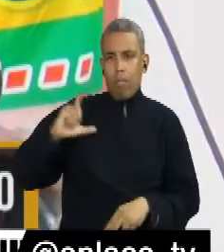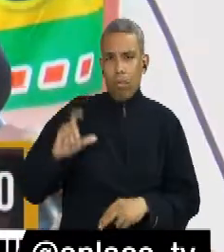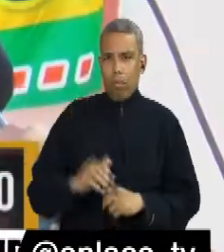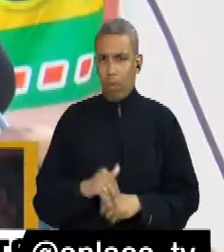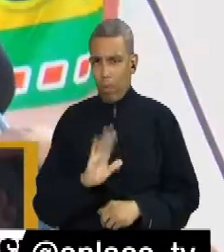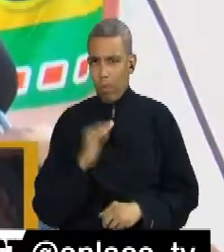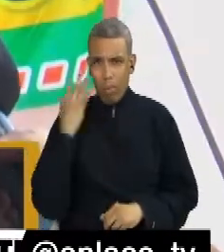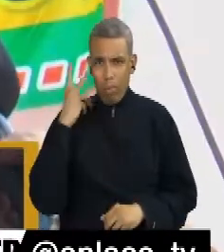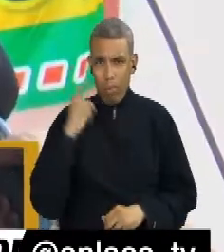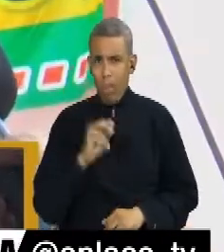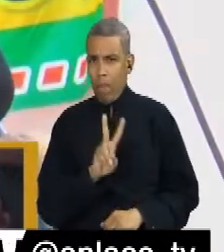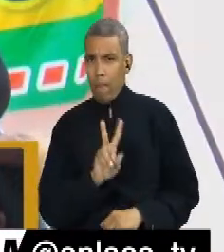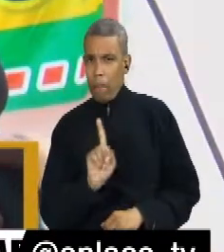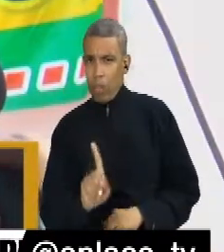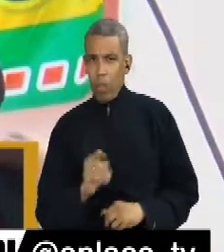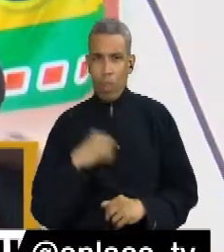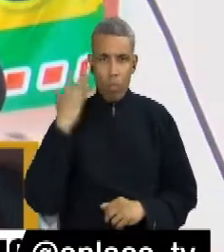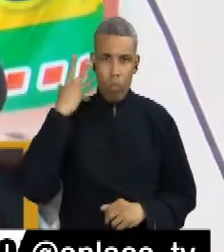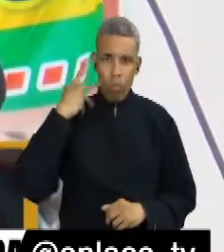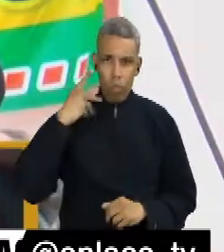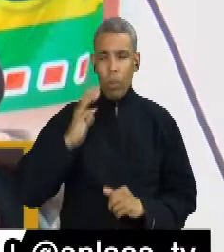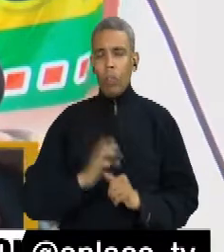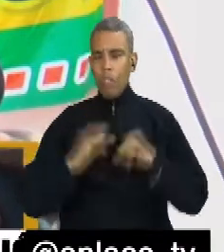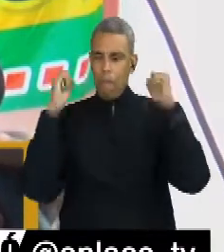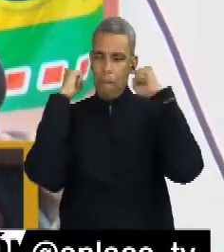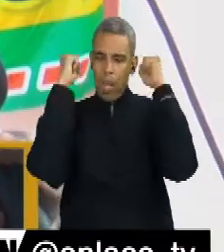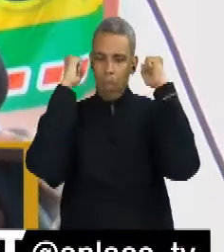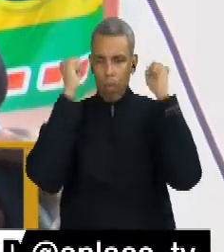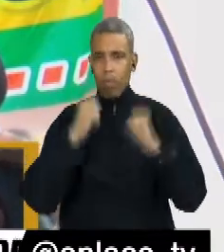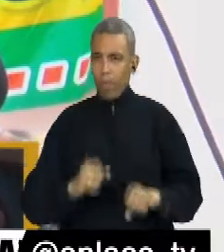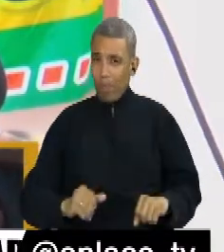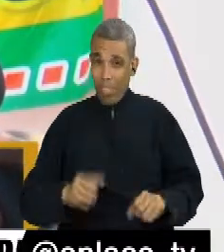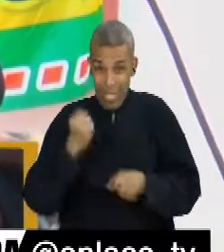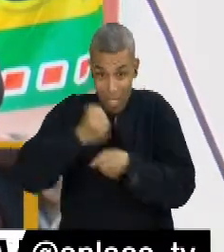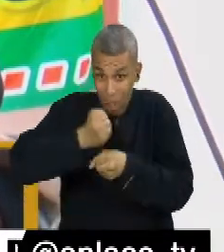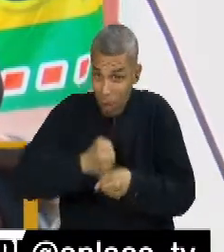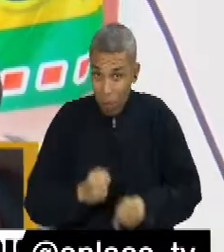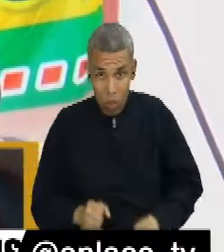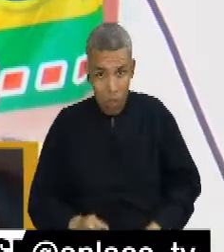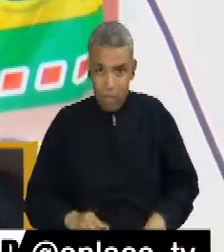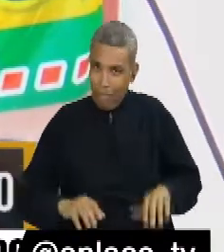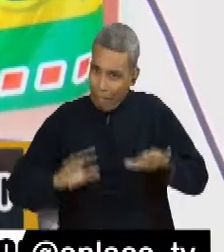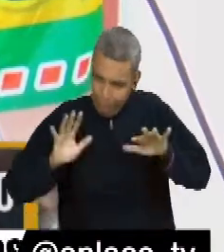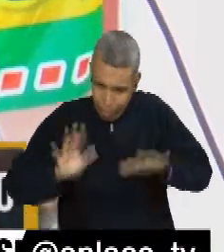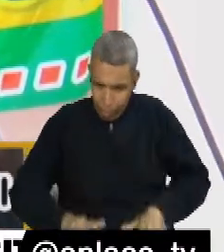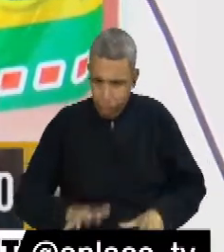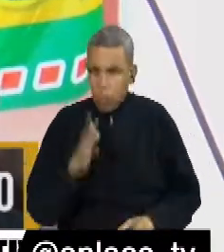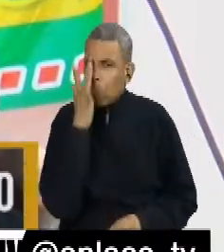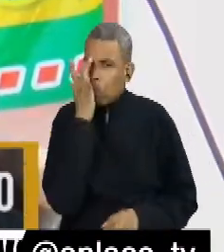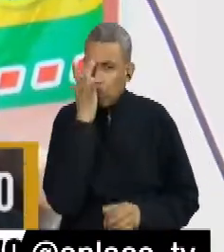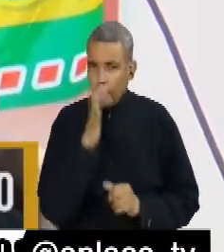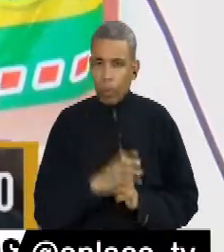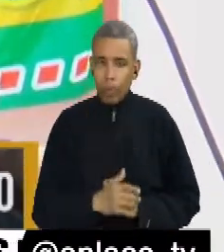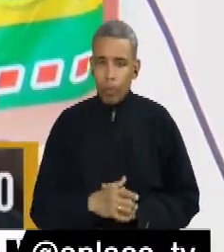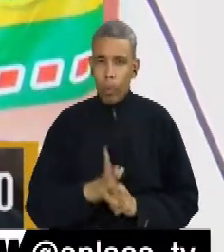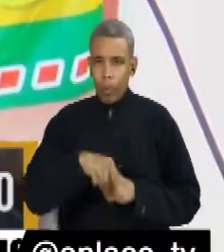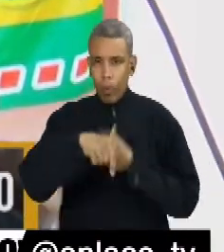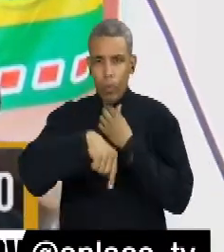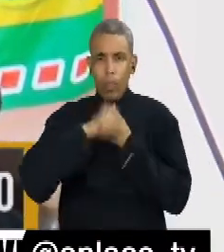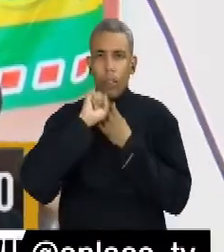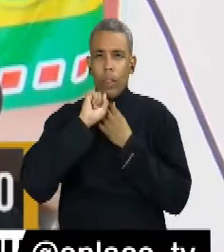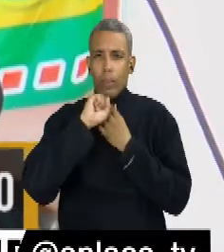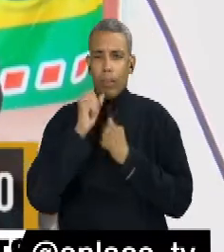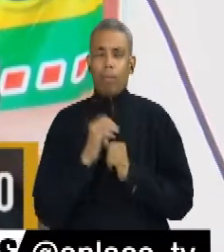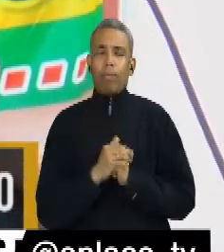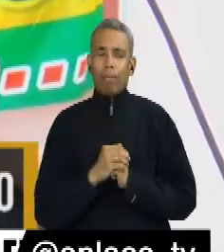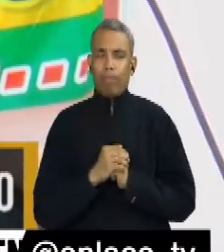de paro nacional y las actividades de cese de actividades en Barranca Bermeja han sido muy especiales. Hemos venido